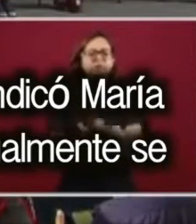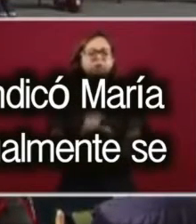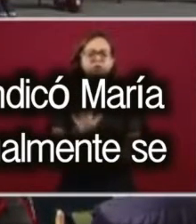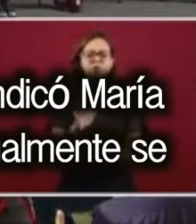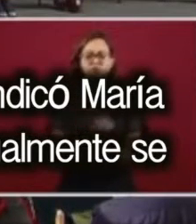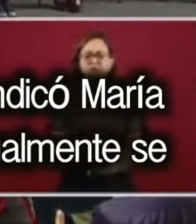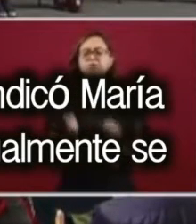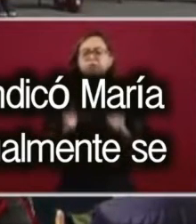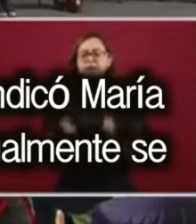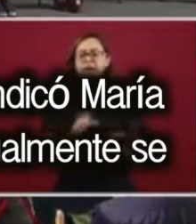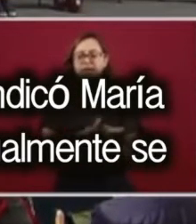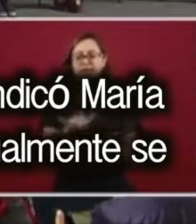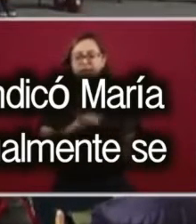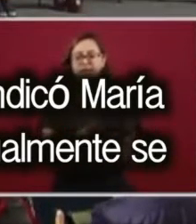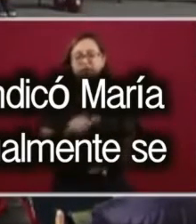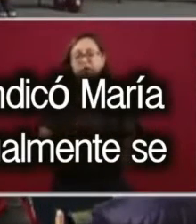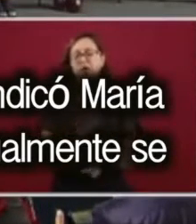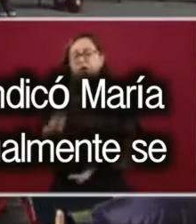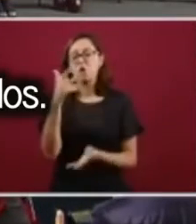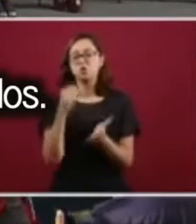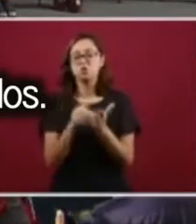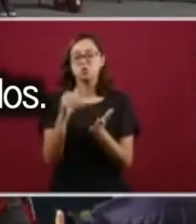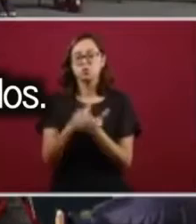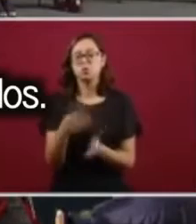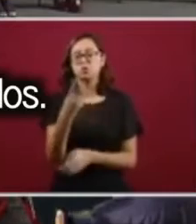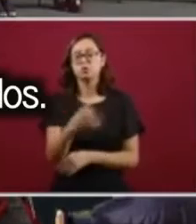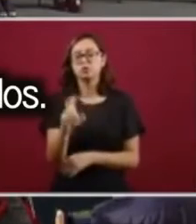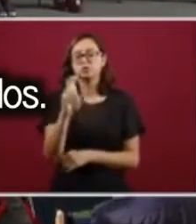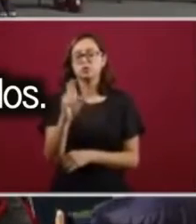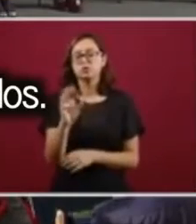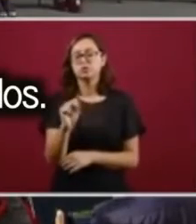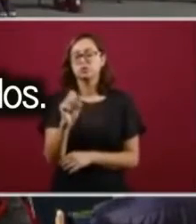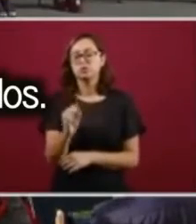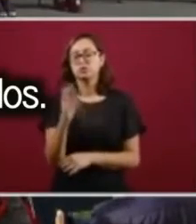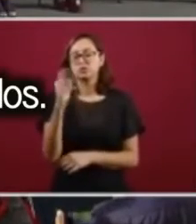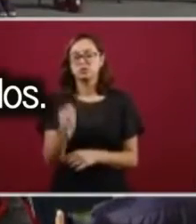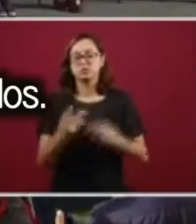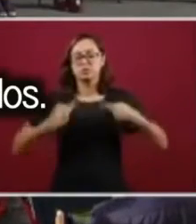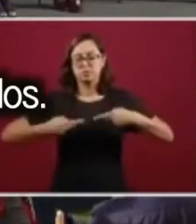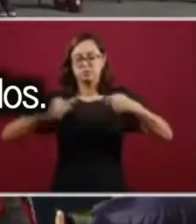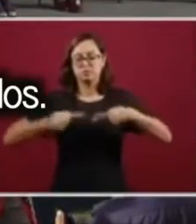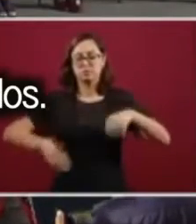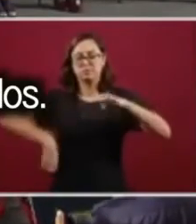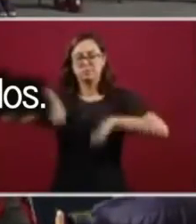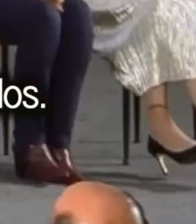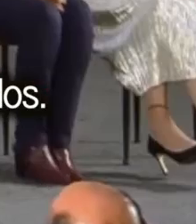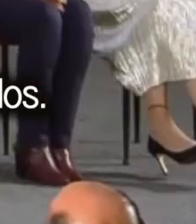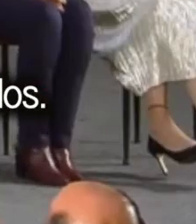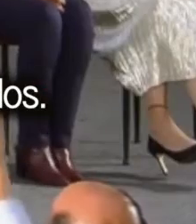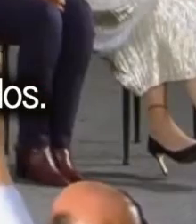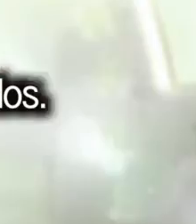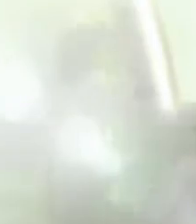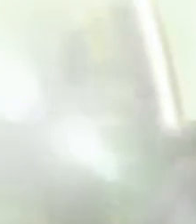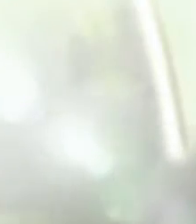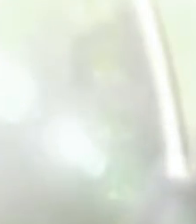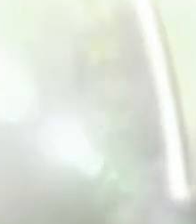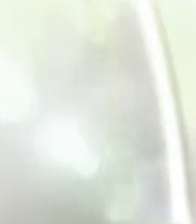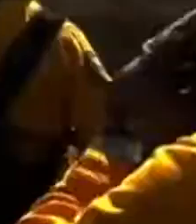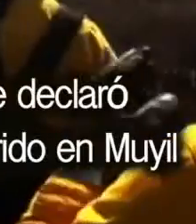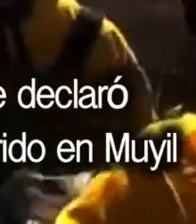secretaria de bienestar y actualmente se encuentra en 8 millones 38 mil 469 beneficiados